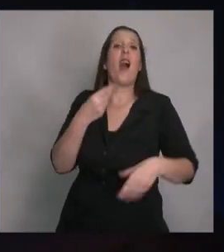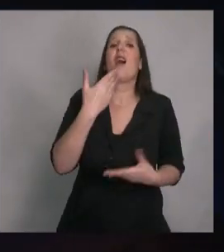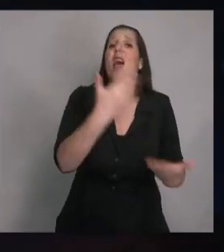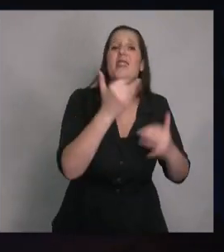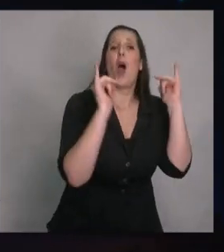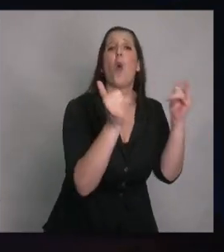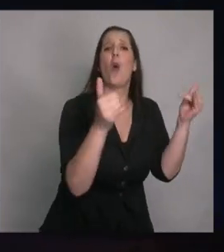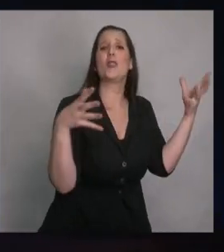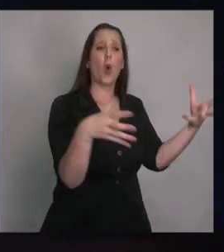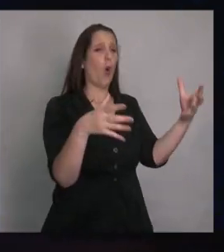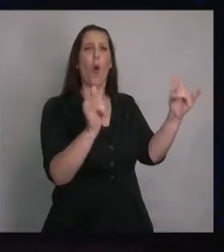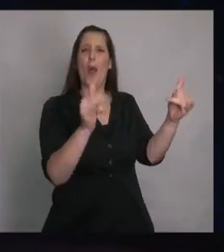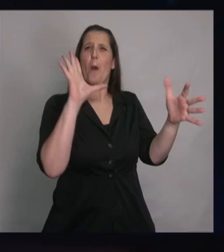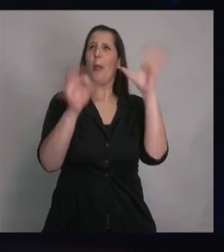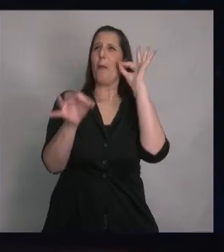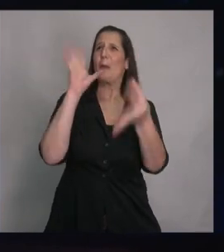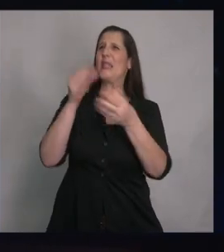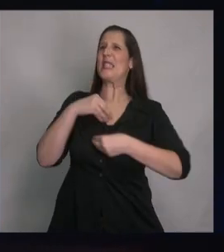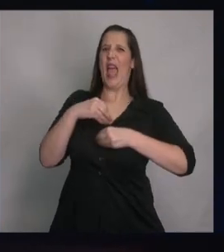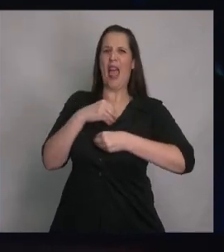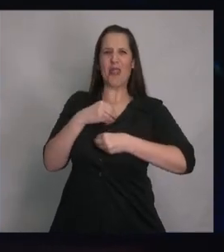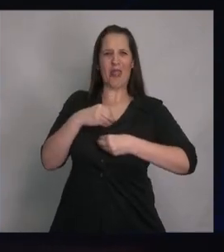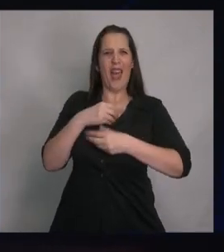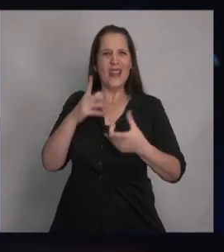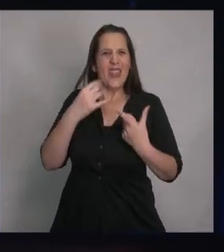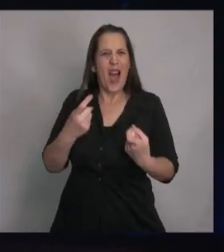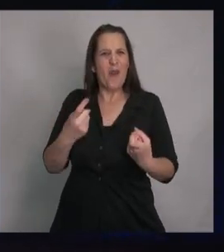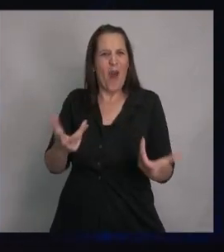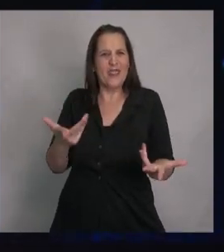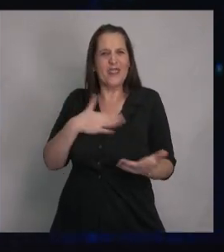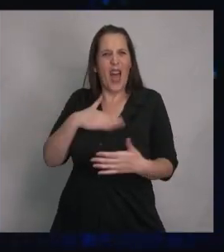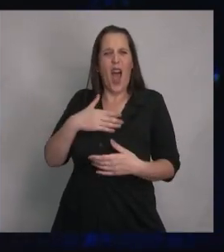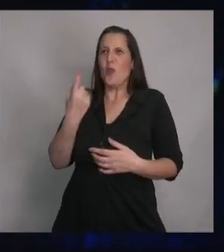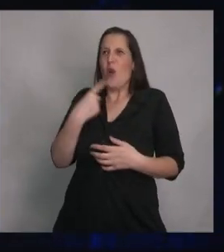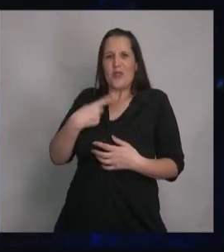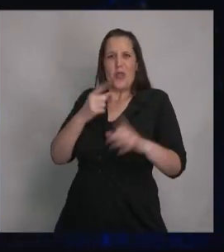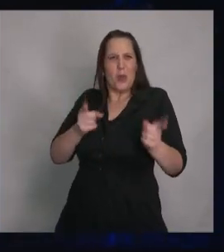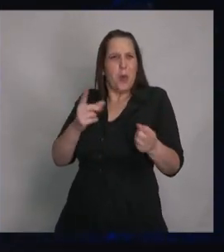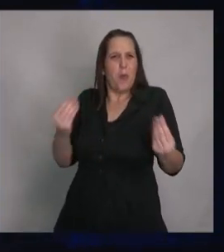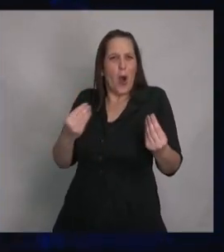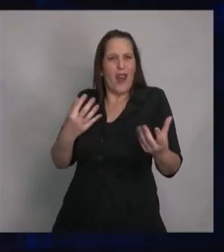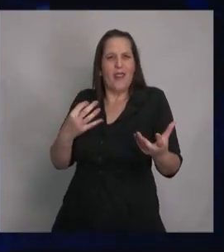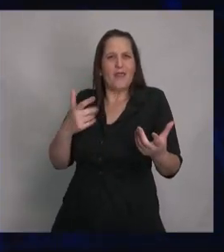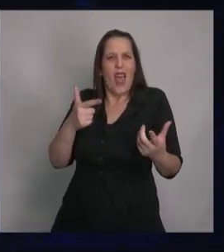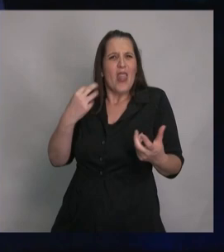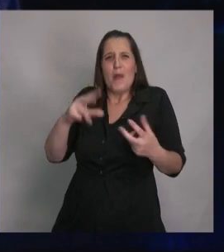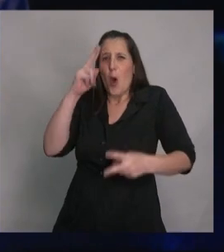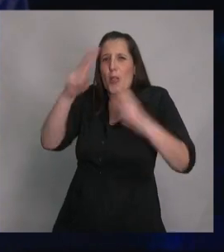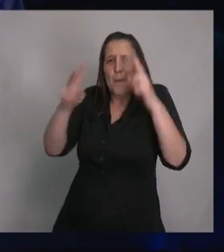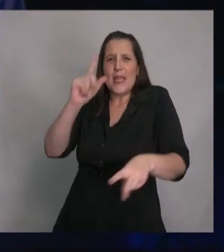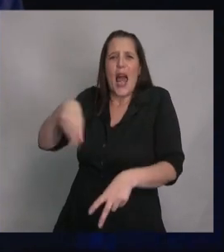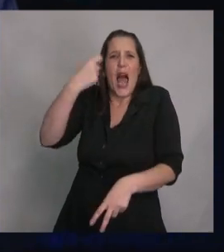nota siente que su propia existencia depende del respeto al animal